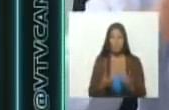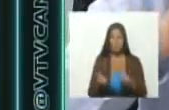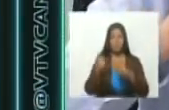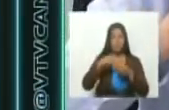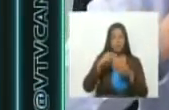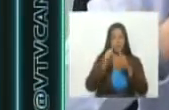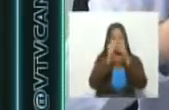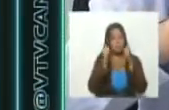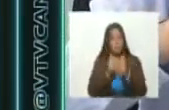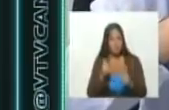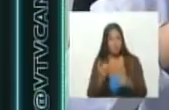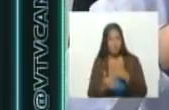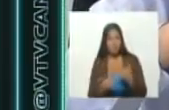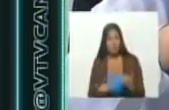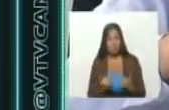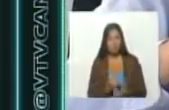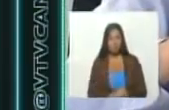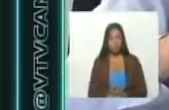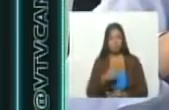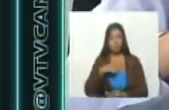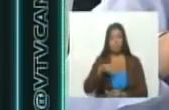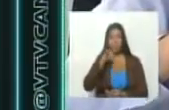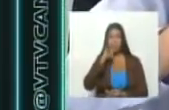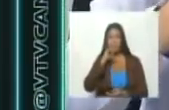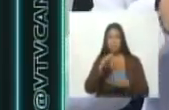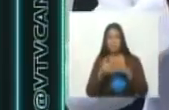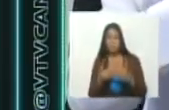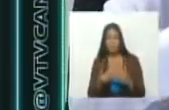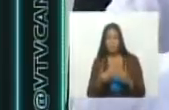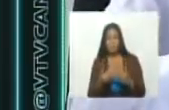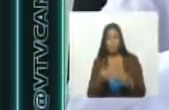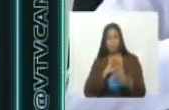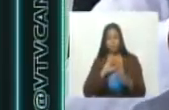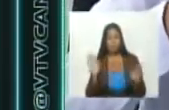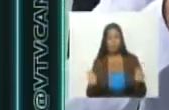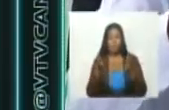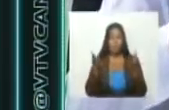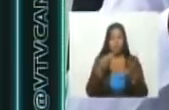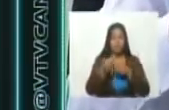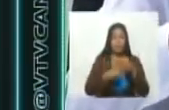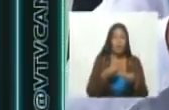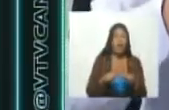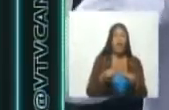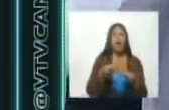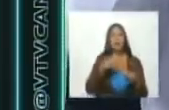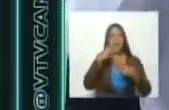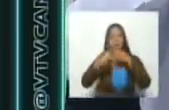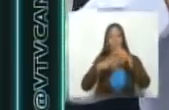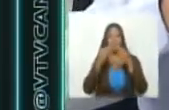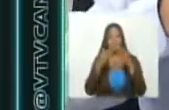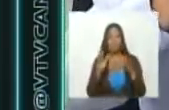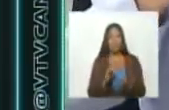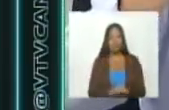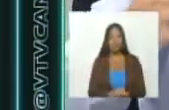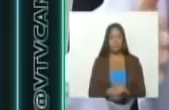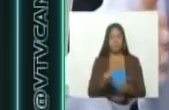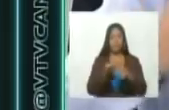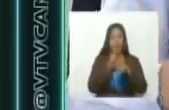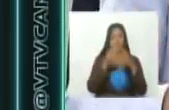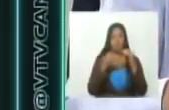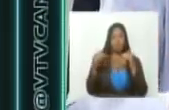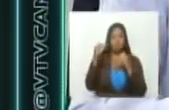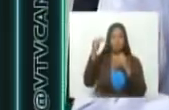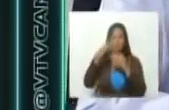en un gran sistema, no solamente de información, sino de ejecución de las políticas públicas, el gobierno a todos los niveles,